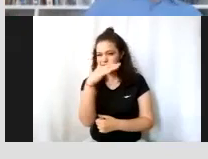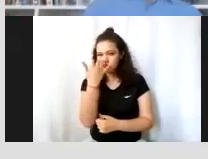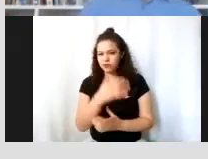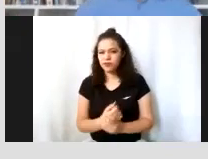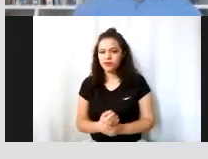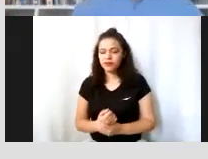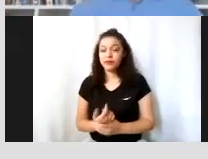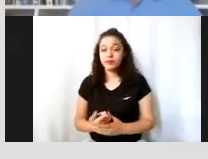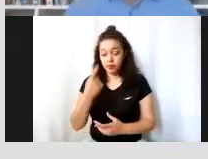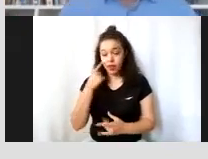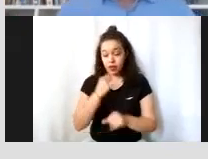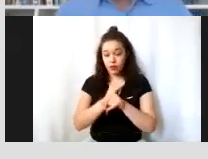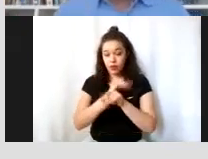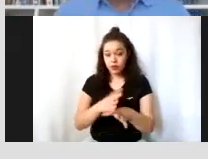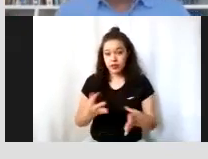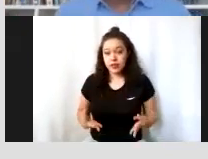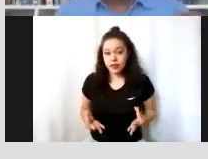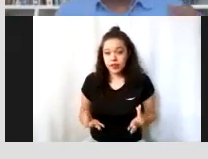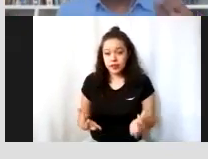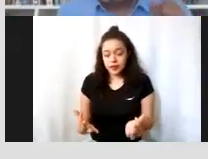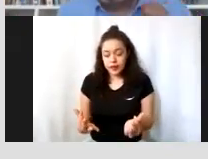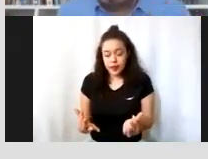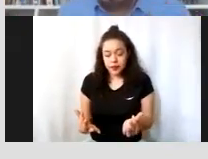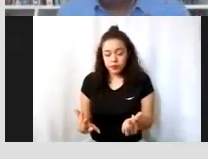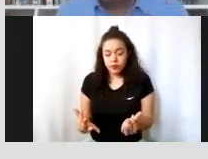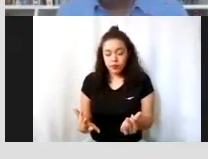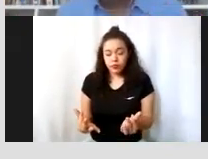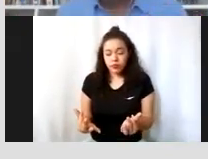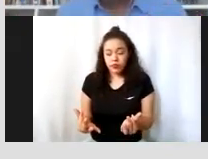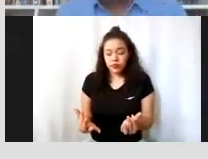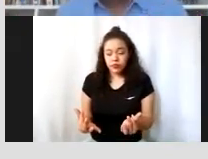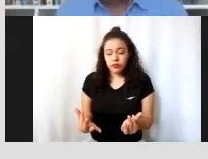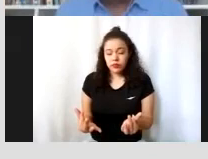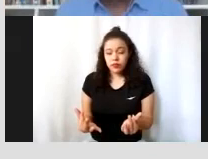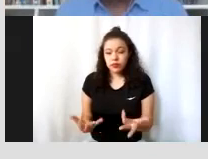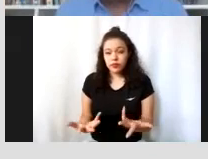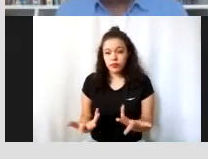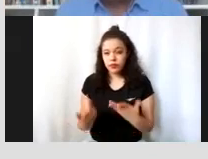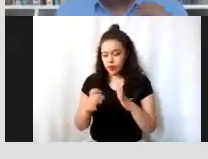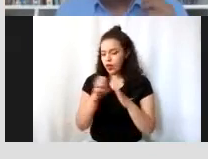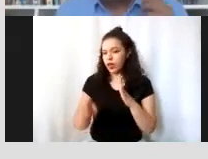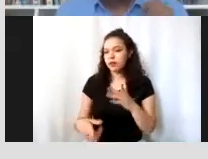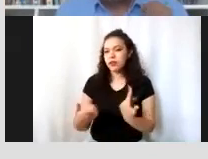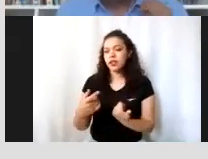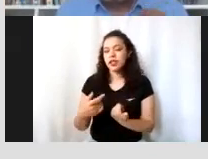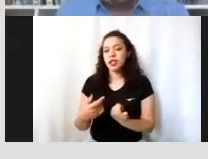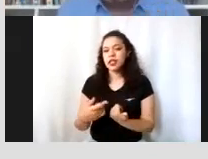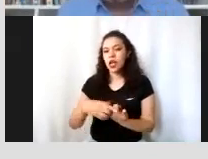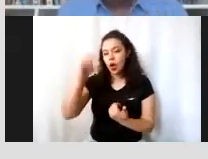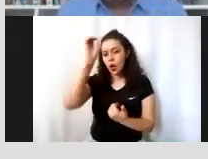sensibles, en este caso, por ejemplo, las preferencias o las